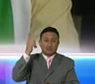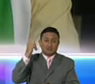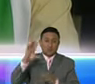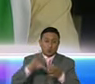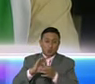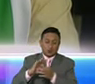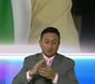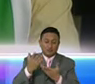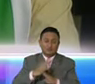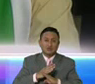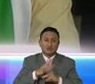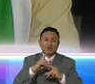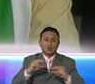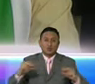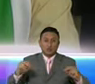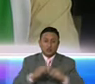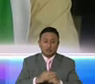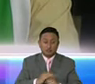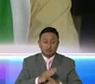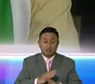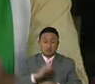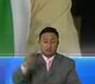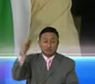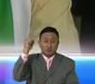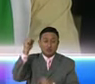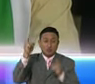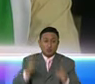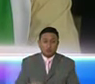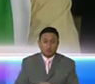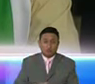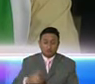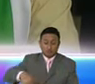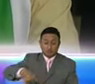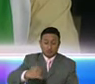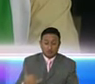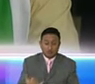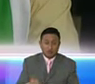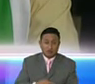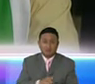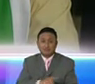de la naturaleza, defensores de derechos humanos, quienes